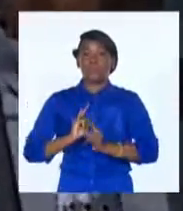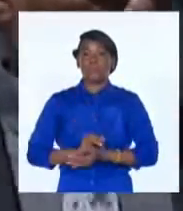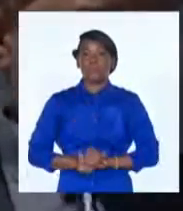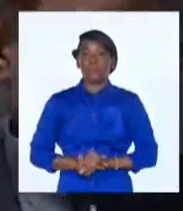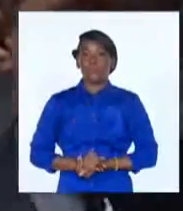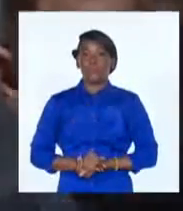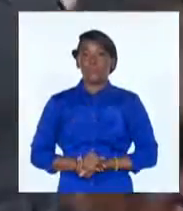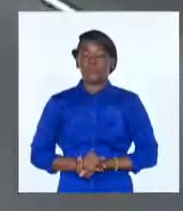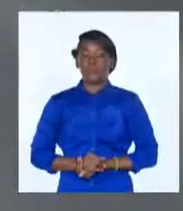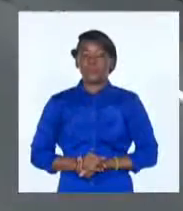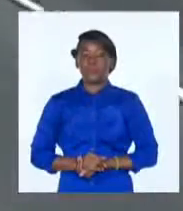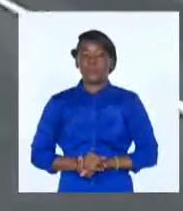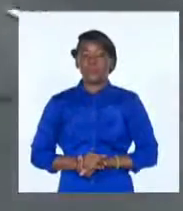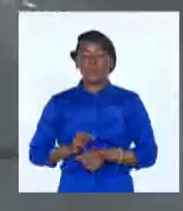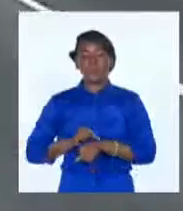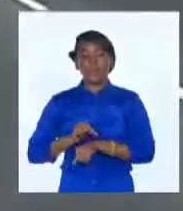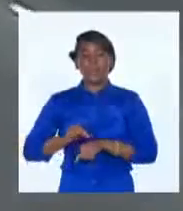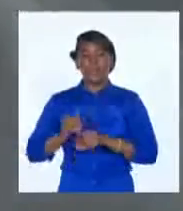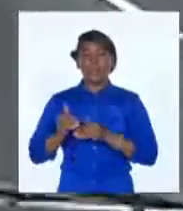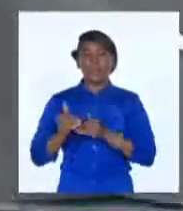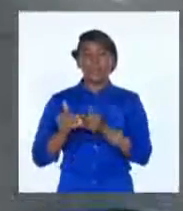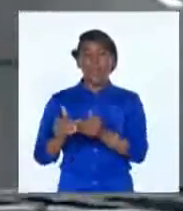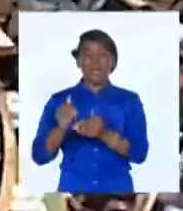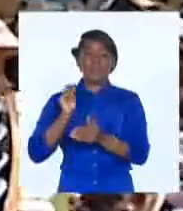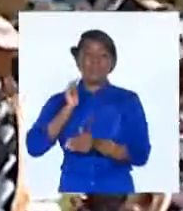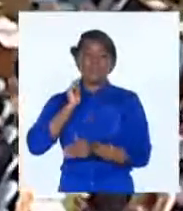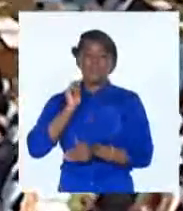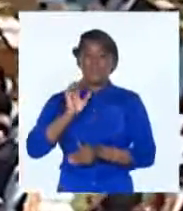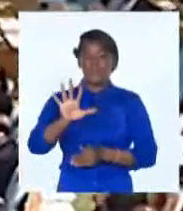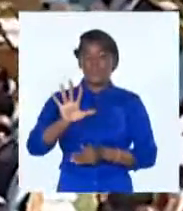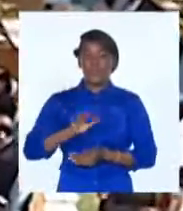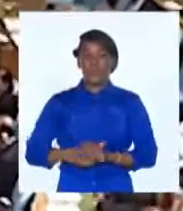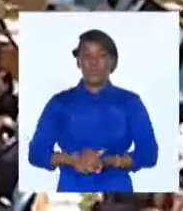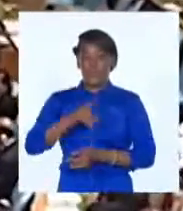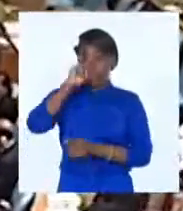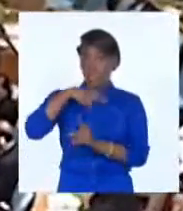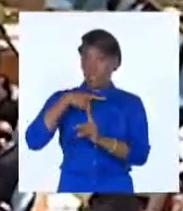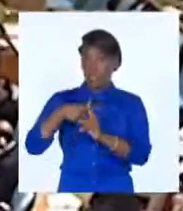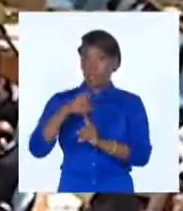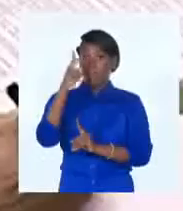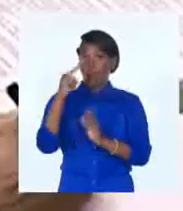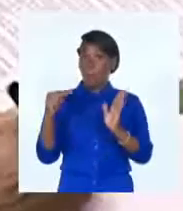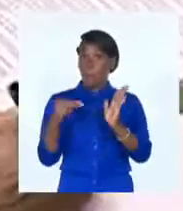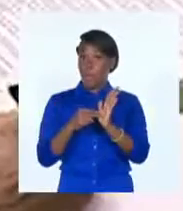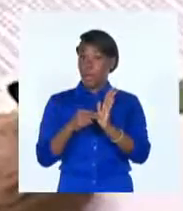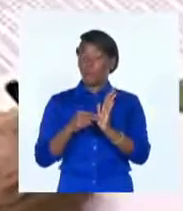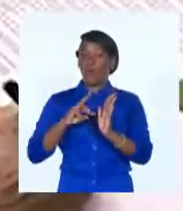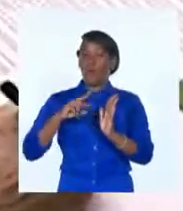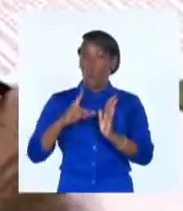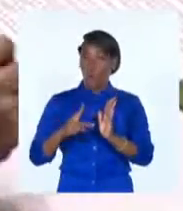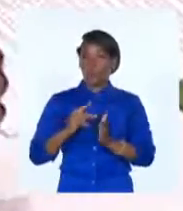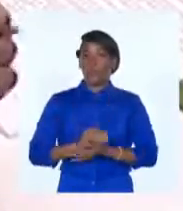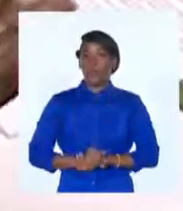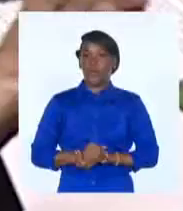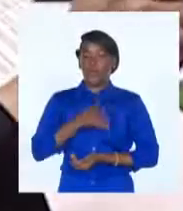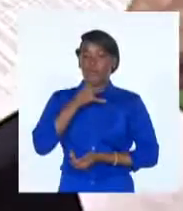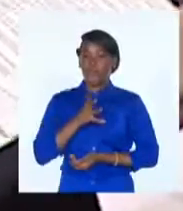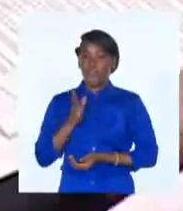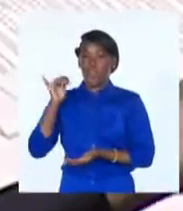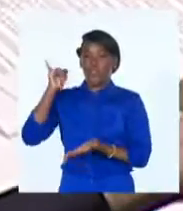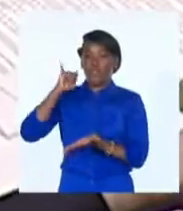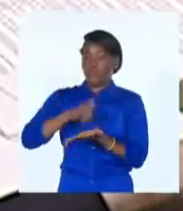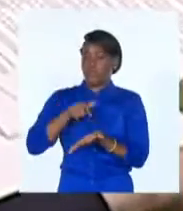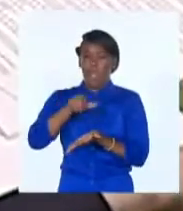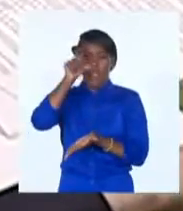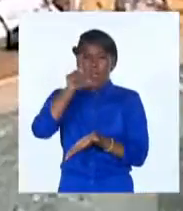5 años más tarde, en septiembre de 2000, para la Cumbre del Milenio, volvió Fidel a Nueva York, en la que sería su cuarta y última visita a la